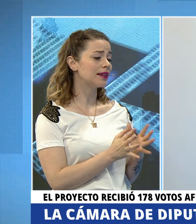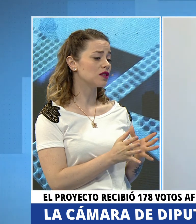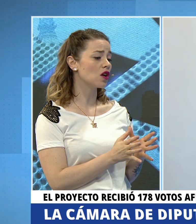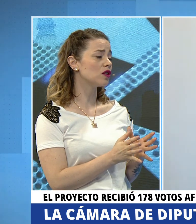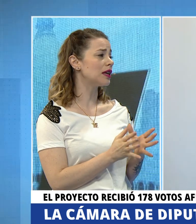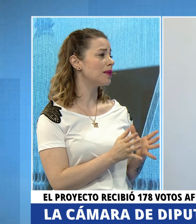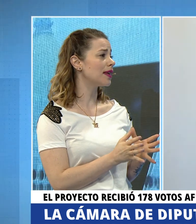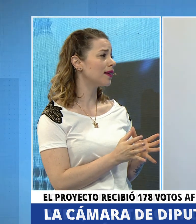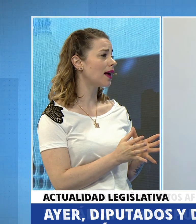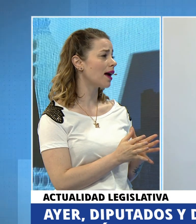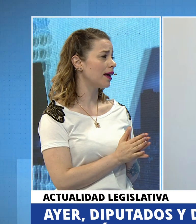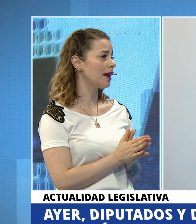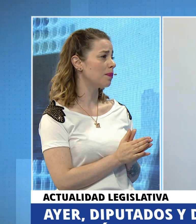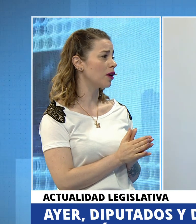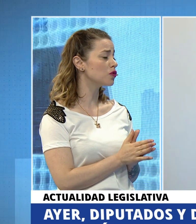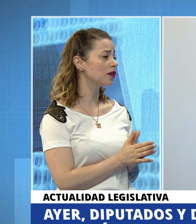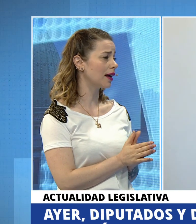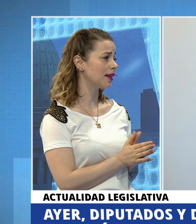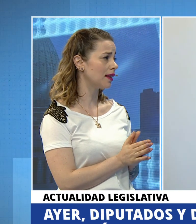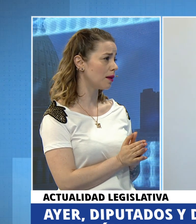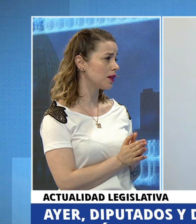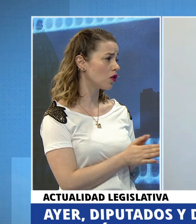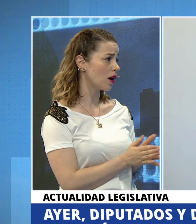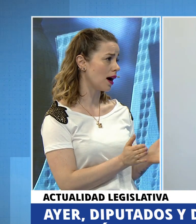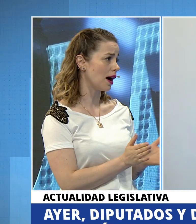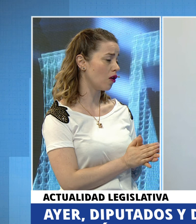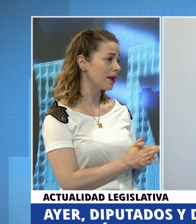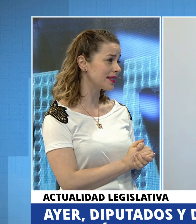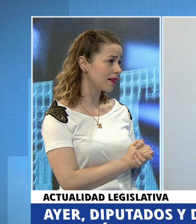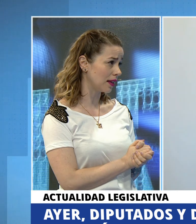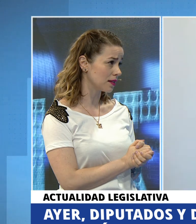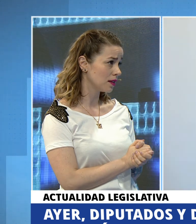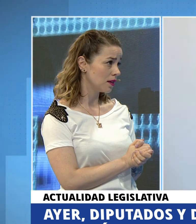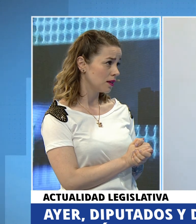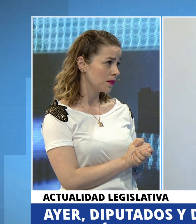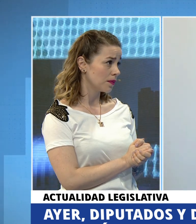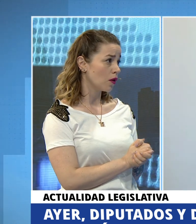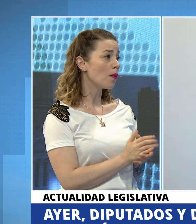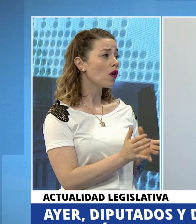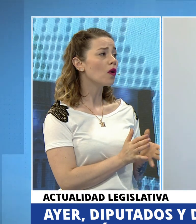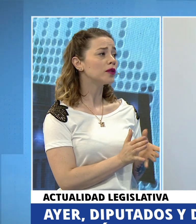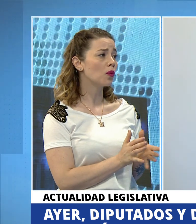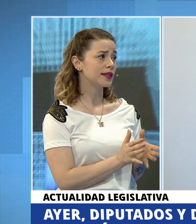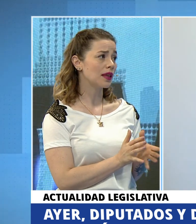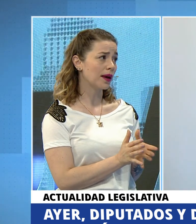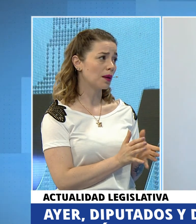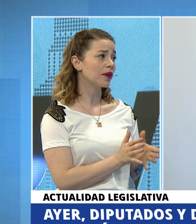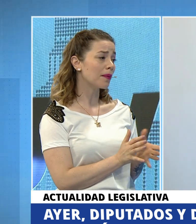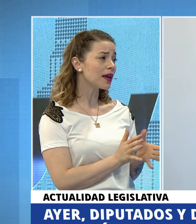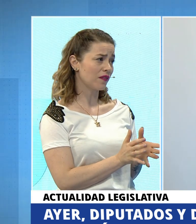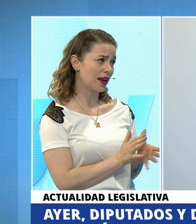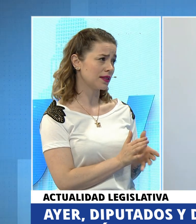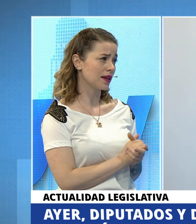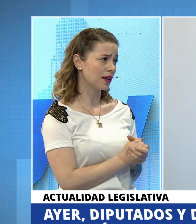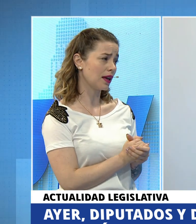la acreditación inmediata por el uso de tarjetas de débito a comerciantes. ¿Cómo estuvo ese debate? Porque